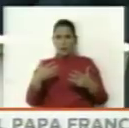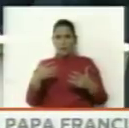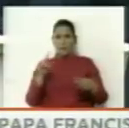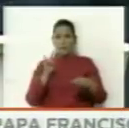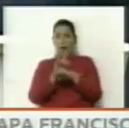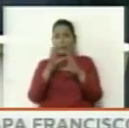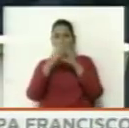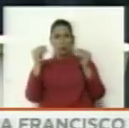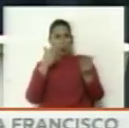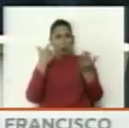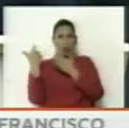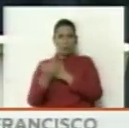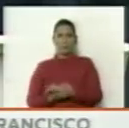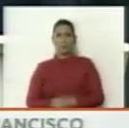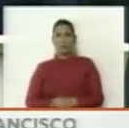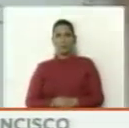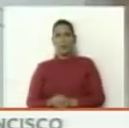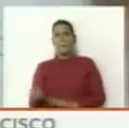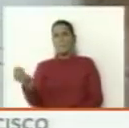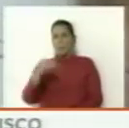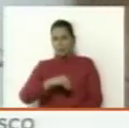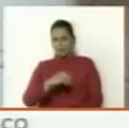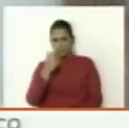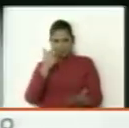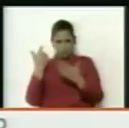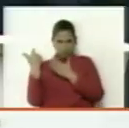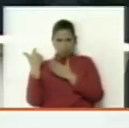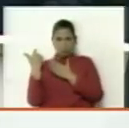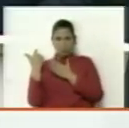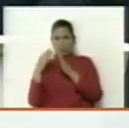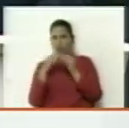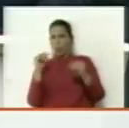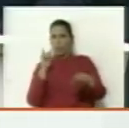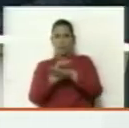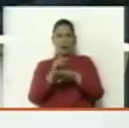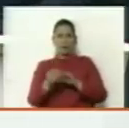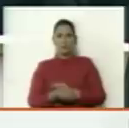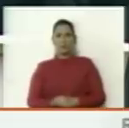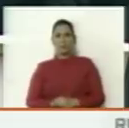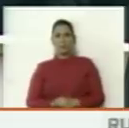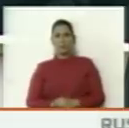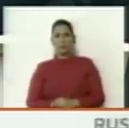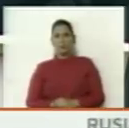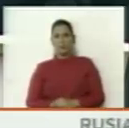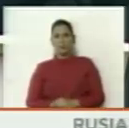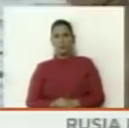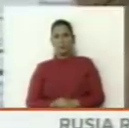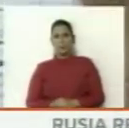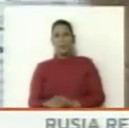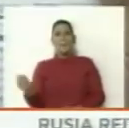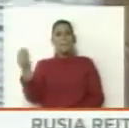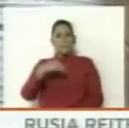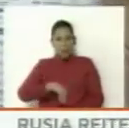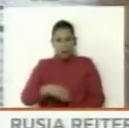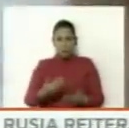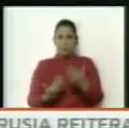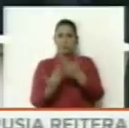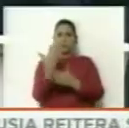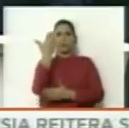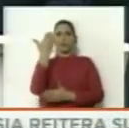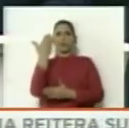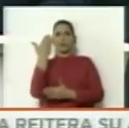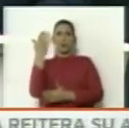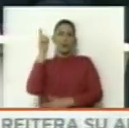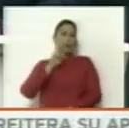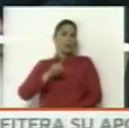ellas. Más facturas, todas falsificadas o infladas, más facturas.